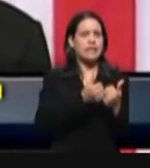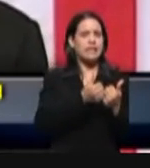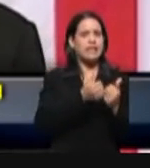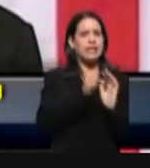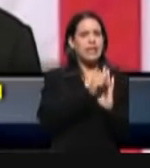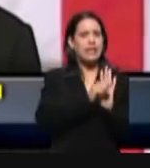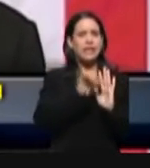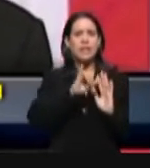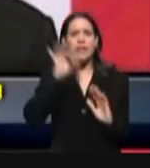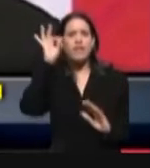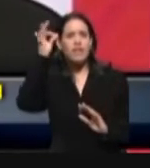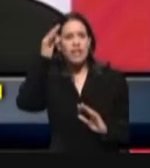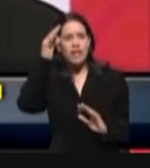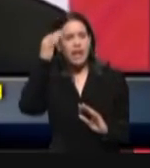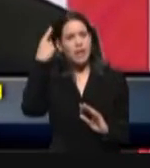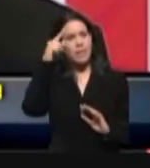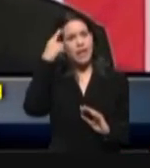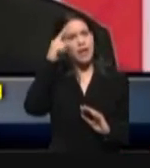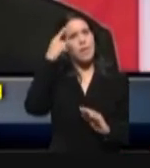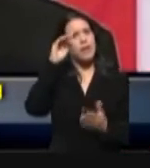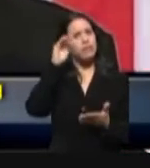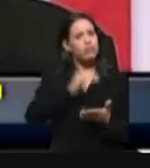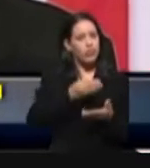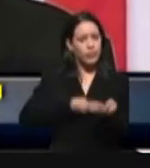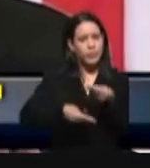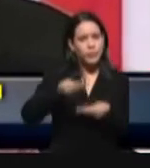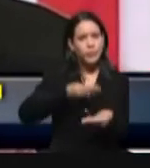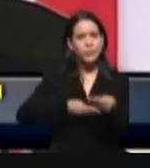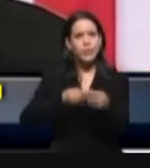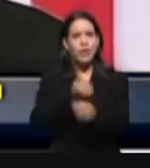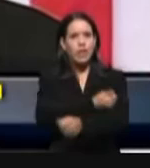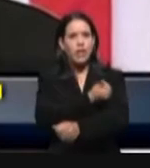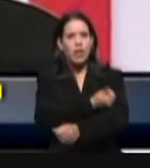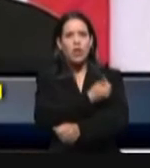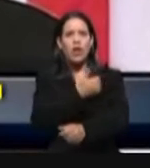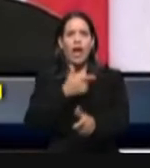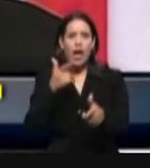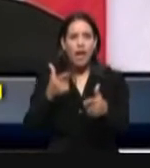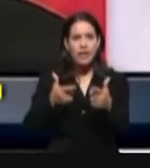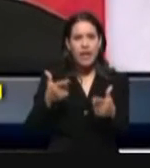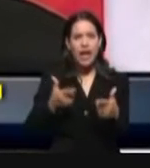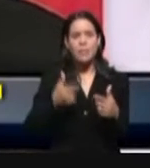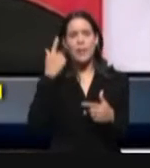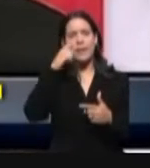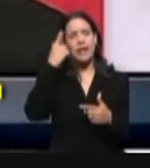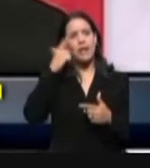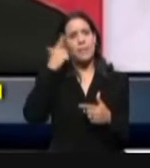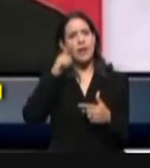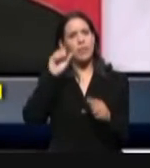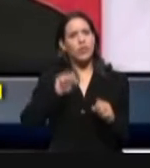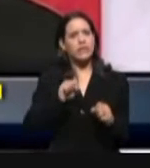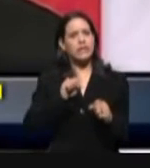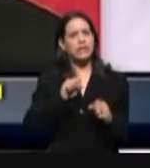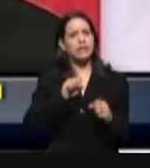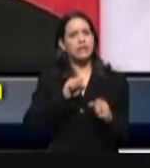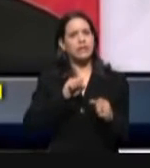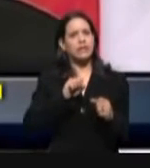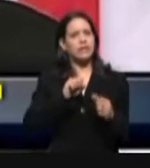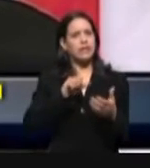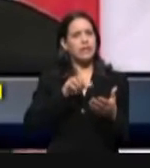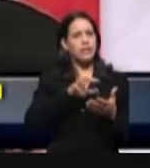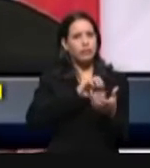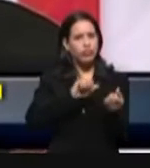federales, reduciendo el trasiego de drogas y armas ilegales y desarticulando y erradicando los puntos de droga de nuestras